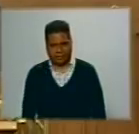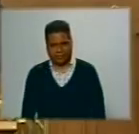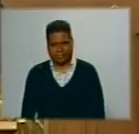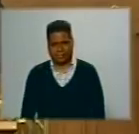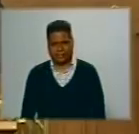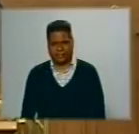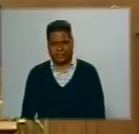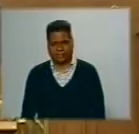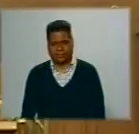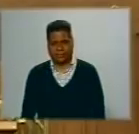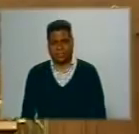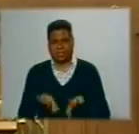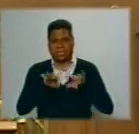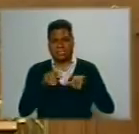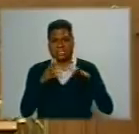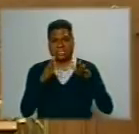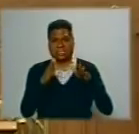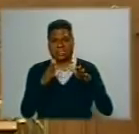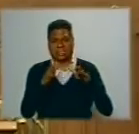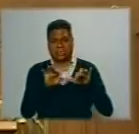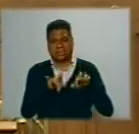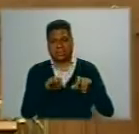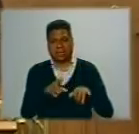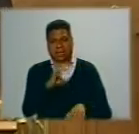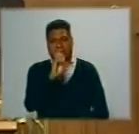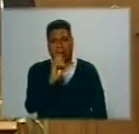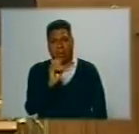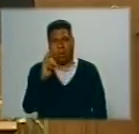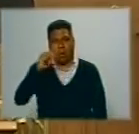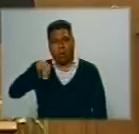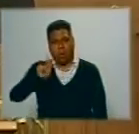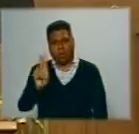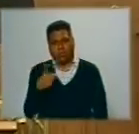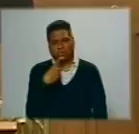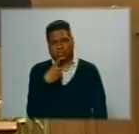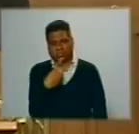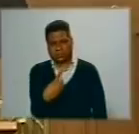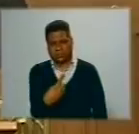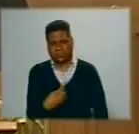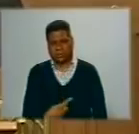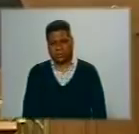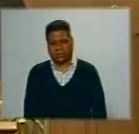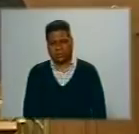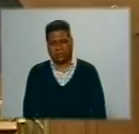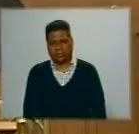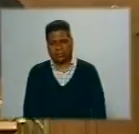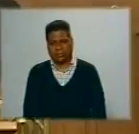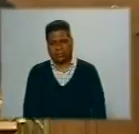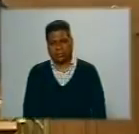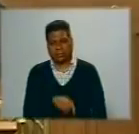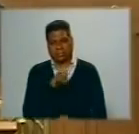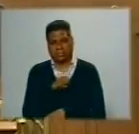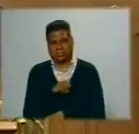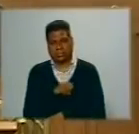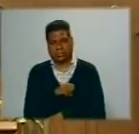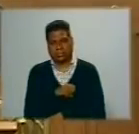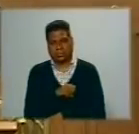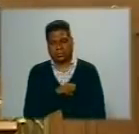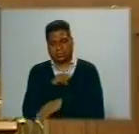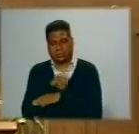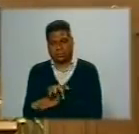el secretario general de la ONU tomó la decisión de enviar la